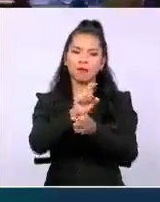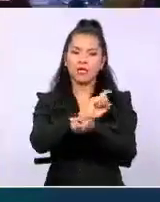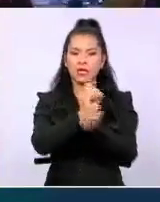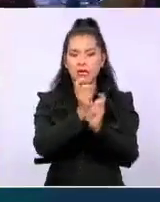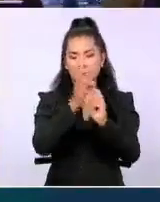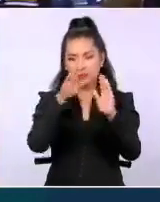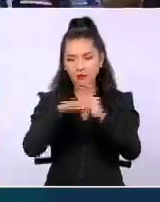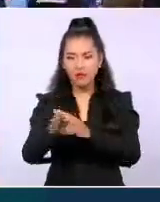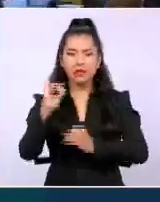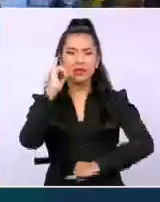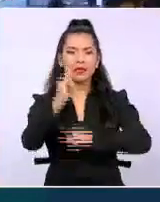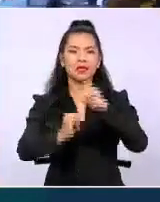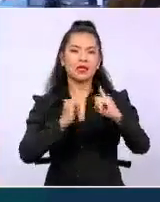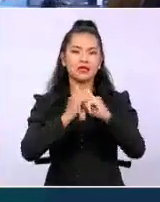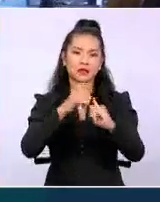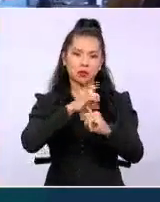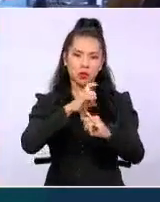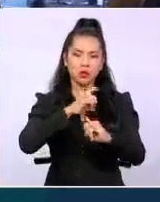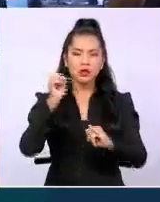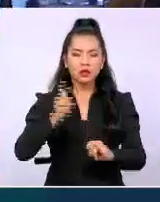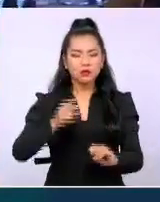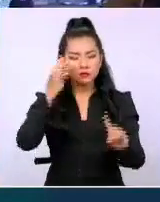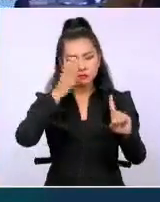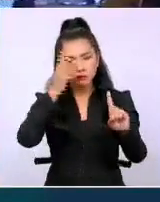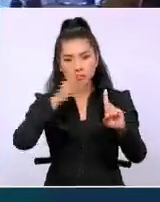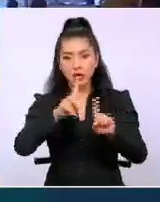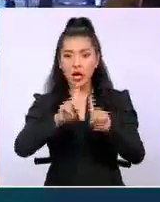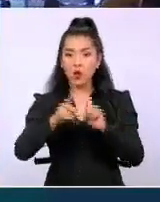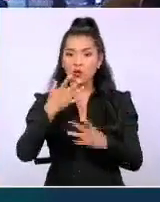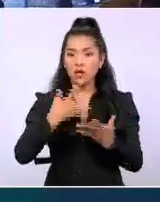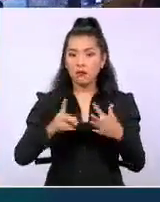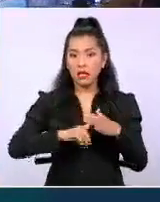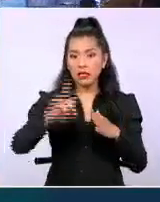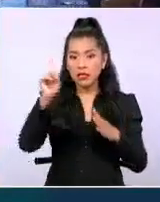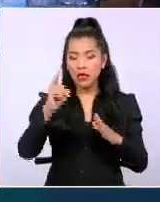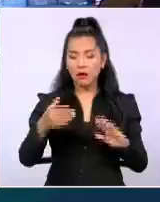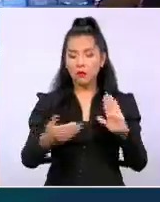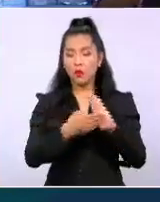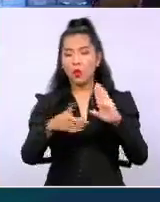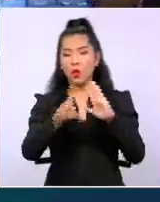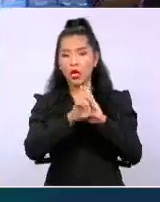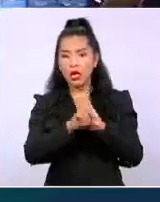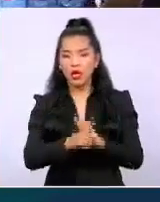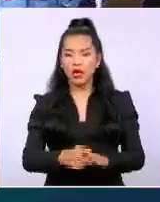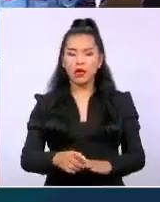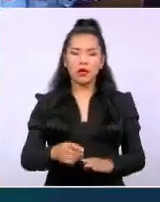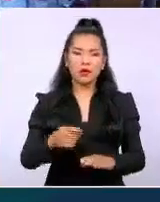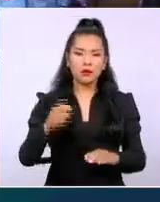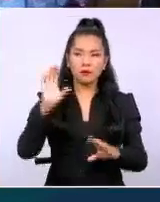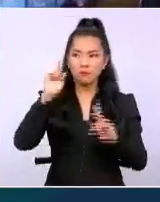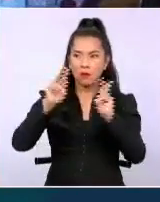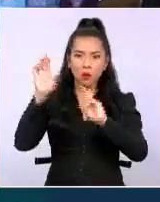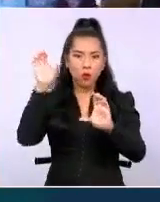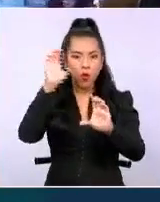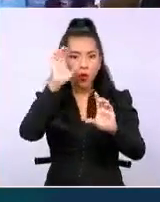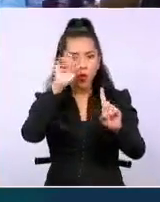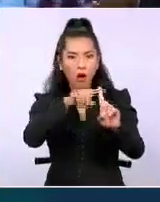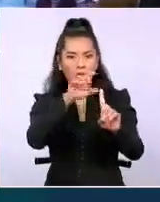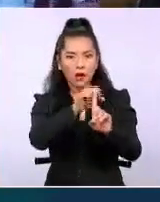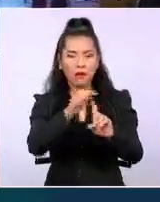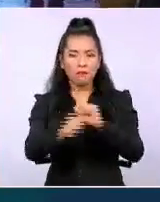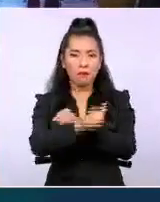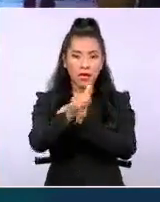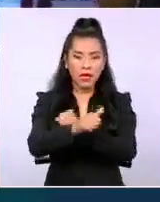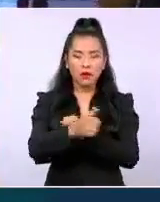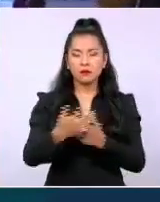Interpol para ver si no tienen algún tipo de arraigo o algún tipo de sello rojo, entonces para ver su situación legal